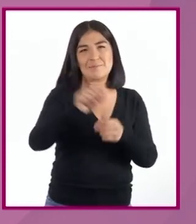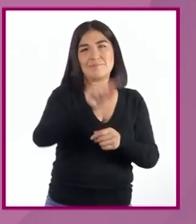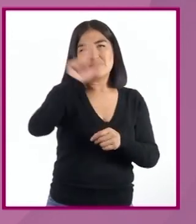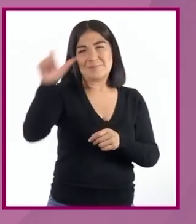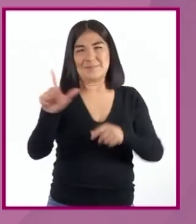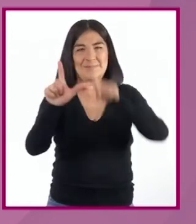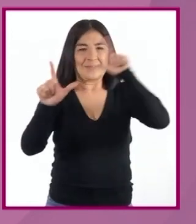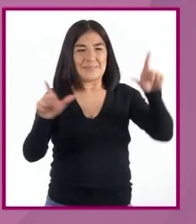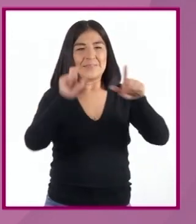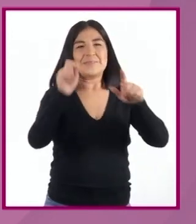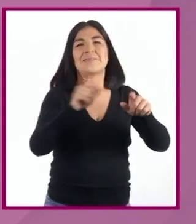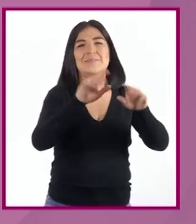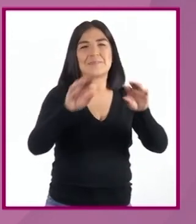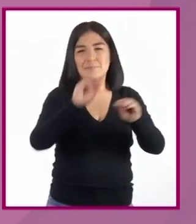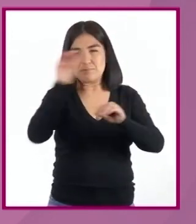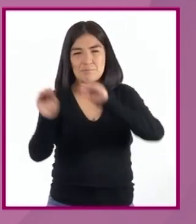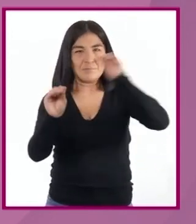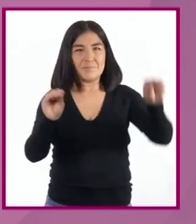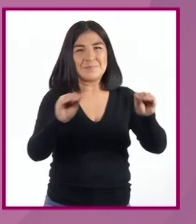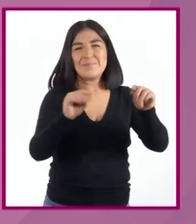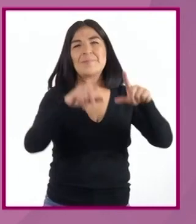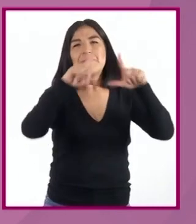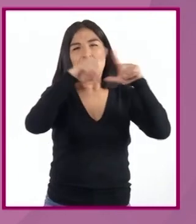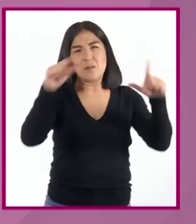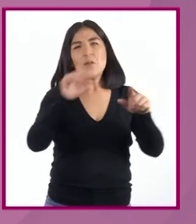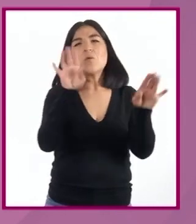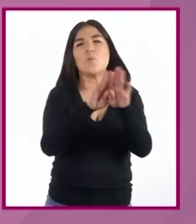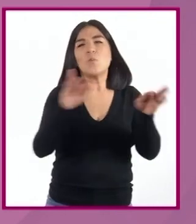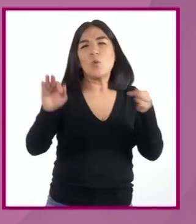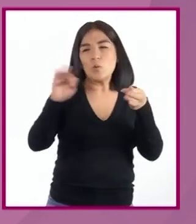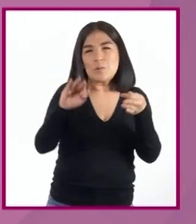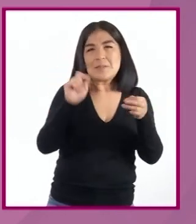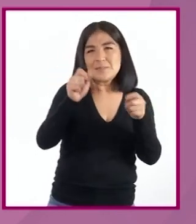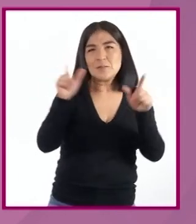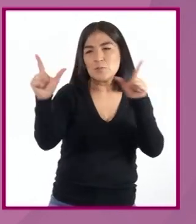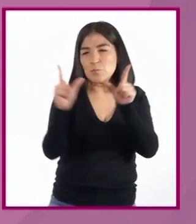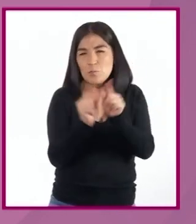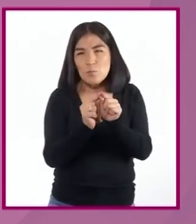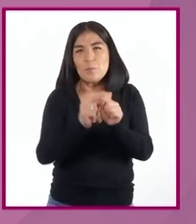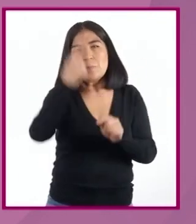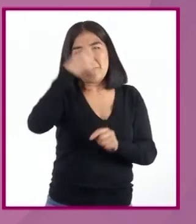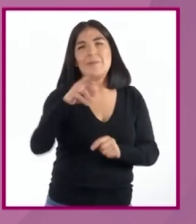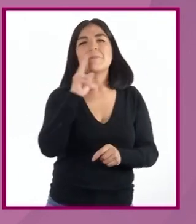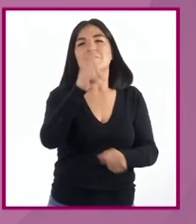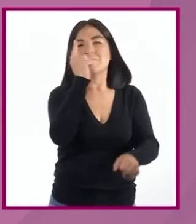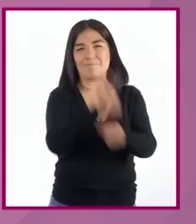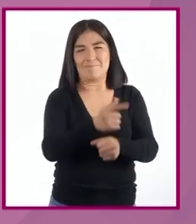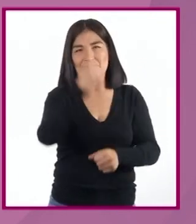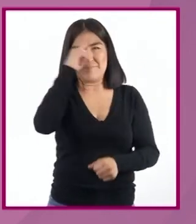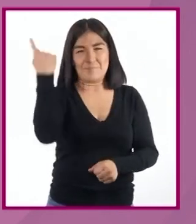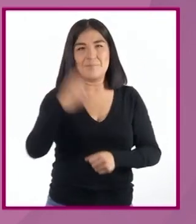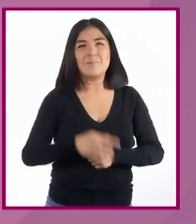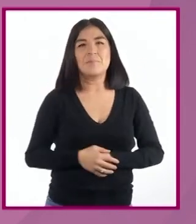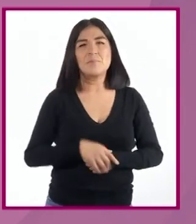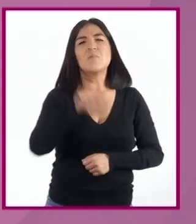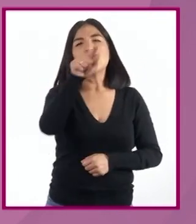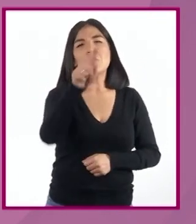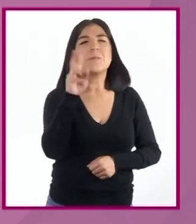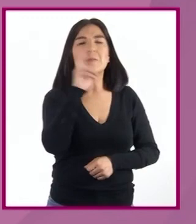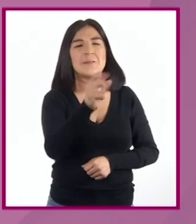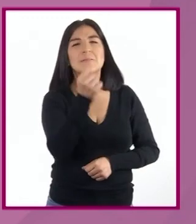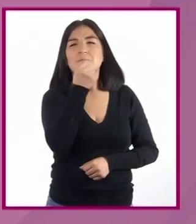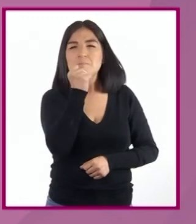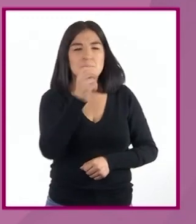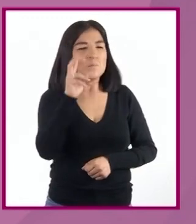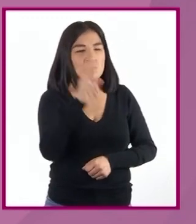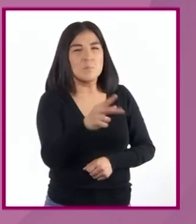los triángulos o a la distancia más corta posible para poder identificarla. Tómense un segundo